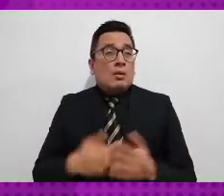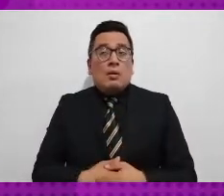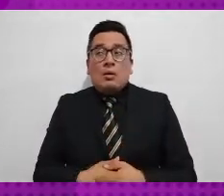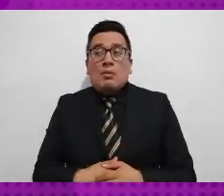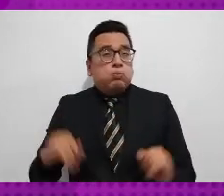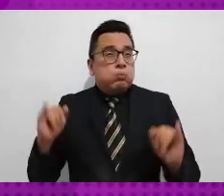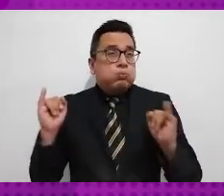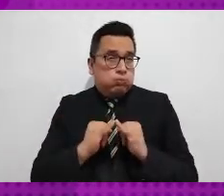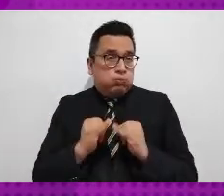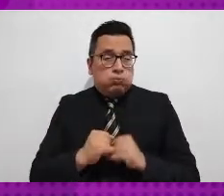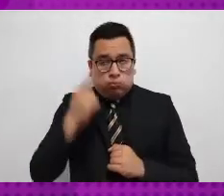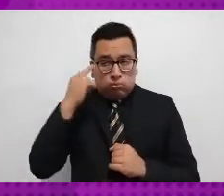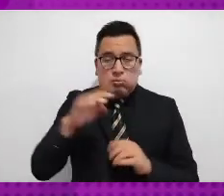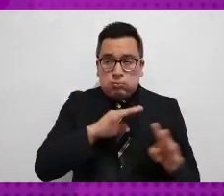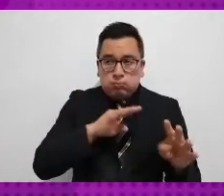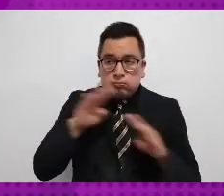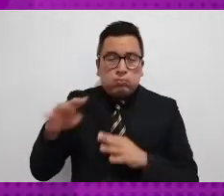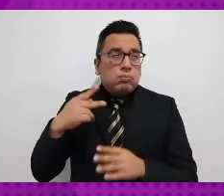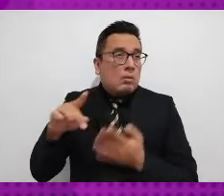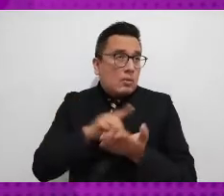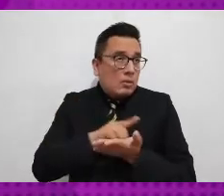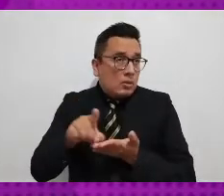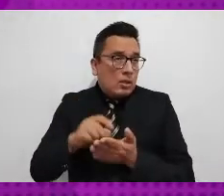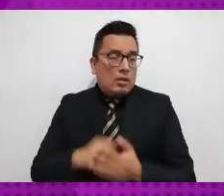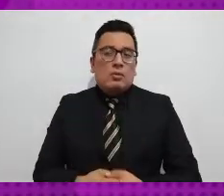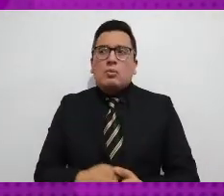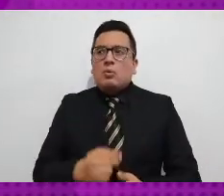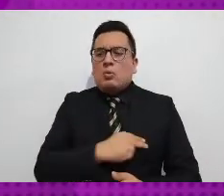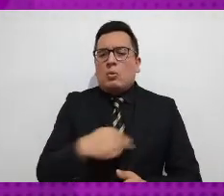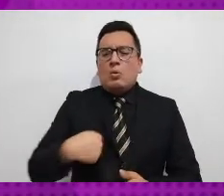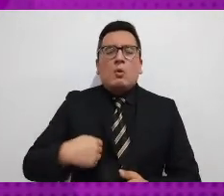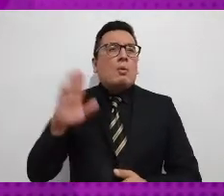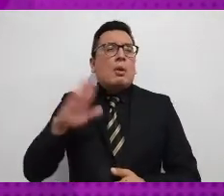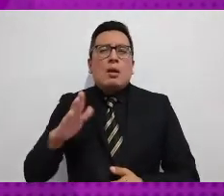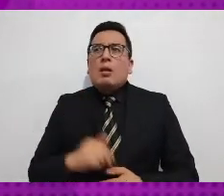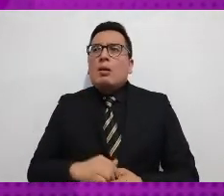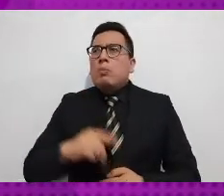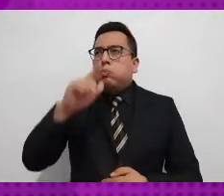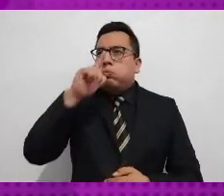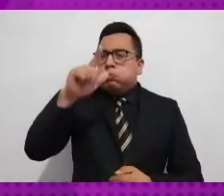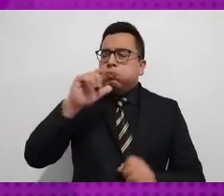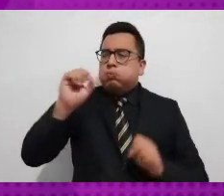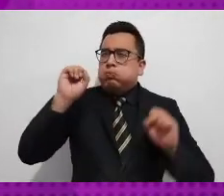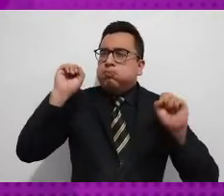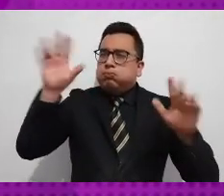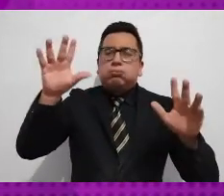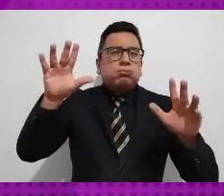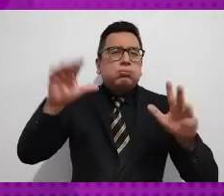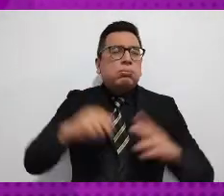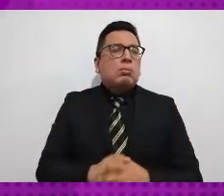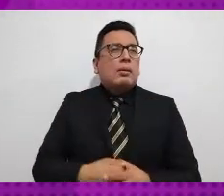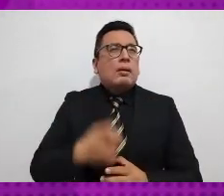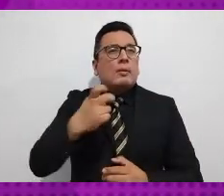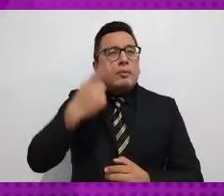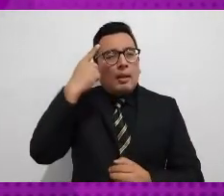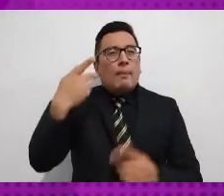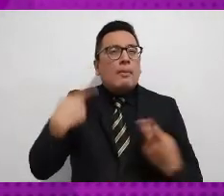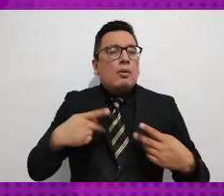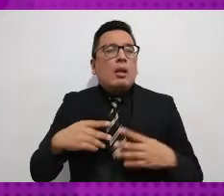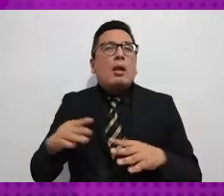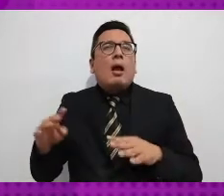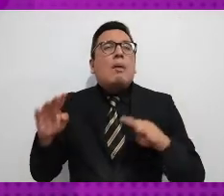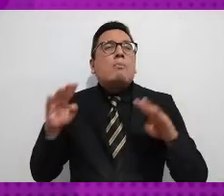visibilizar a la población. Son derechos. Prendimos las luces, es un acto simbólico pero poderoso que genera una visibilización también